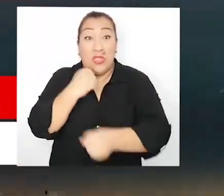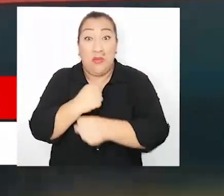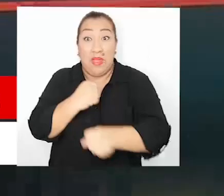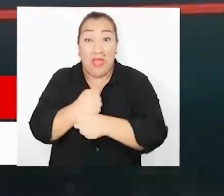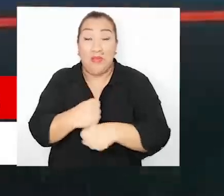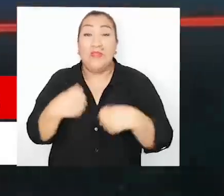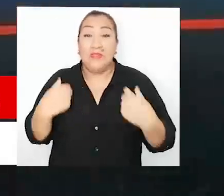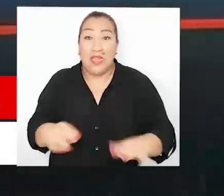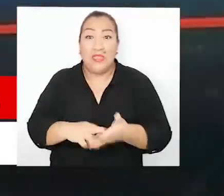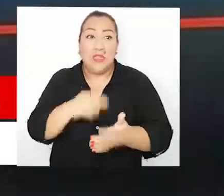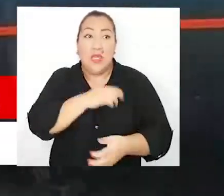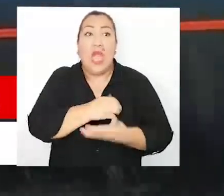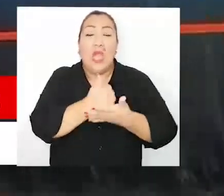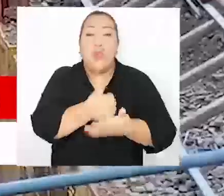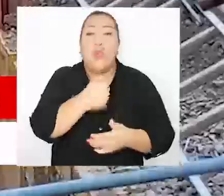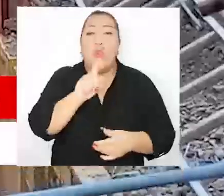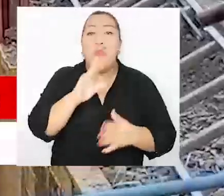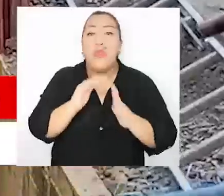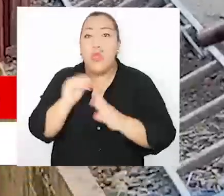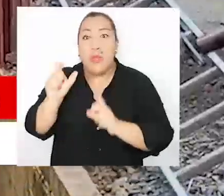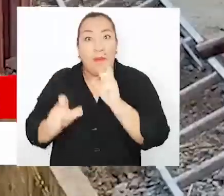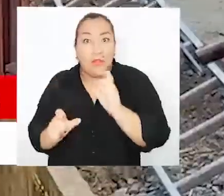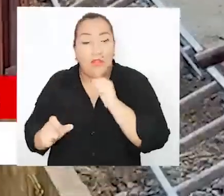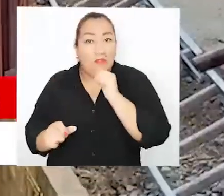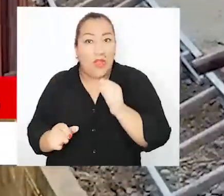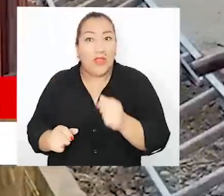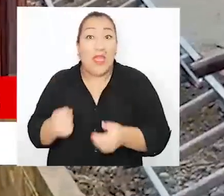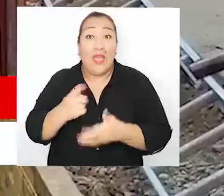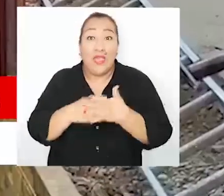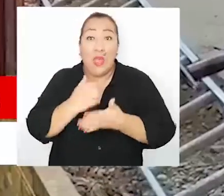88.91%. Las obras tienen previsto beneficiar a más de